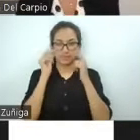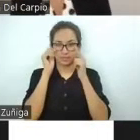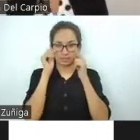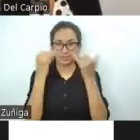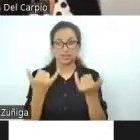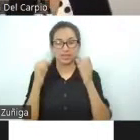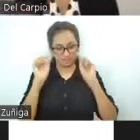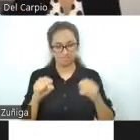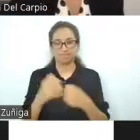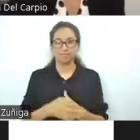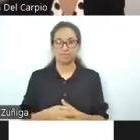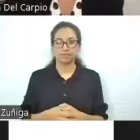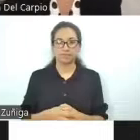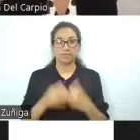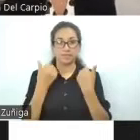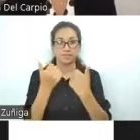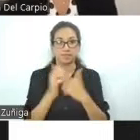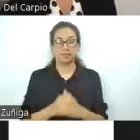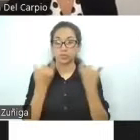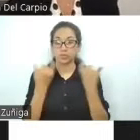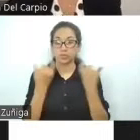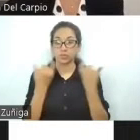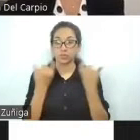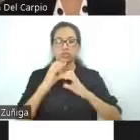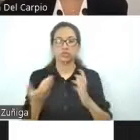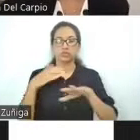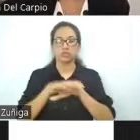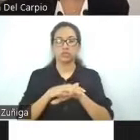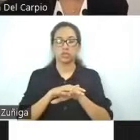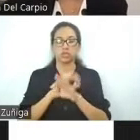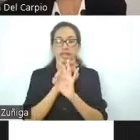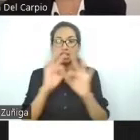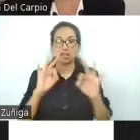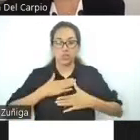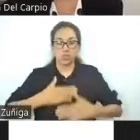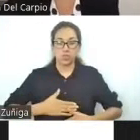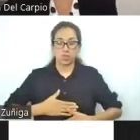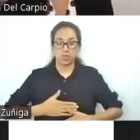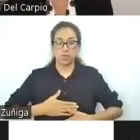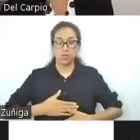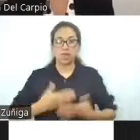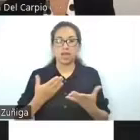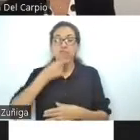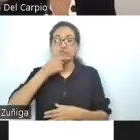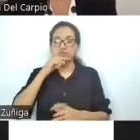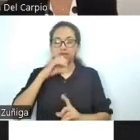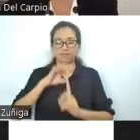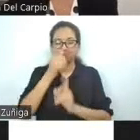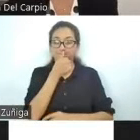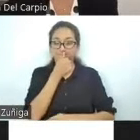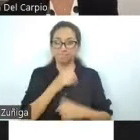sí. Bien, entonces hoy día vamos a hablar un poco sobre higiene íntima femenina. Es un tema que me gusta hablar